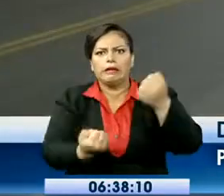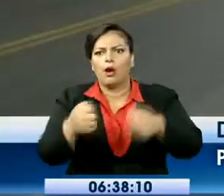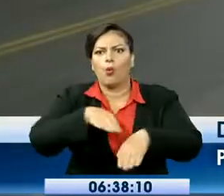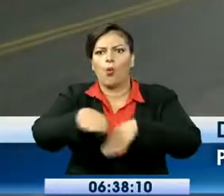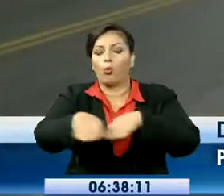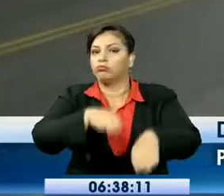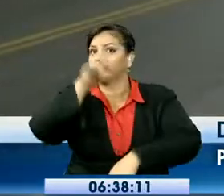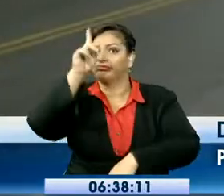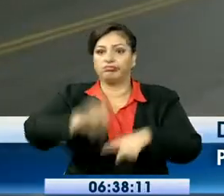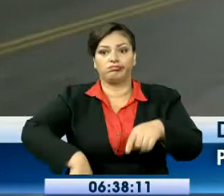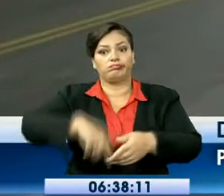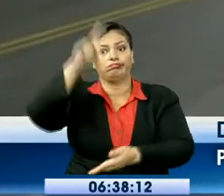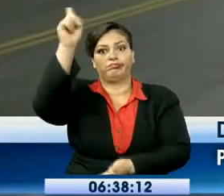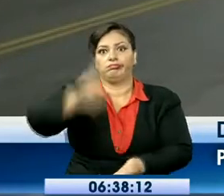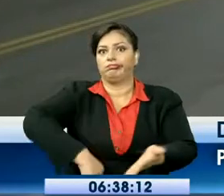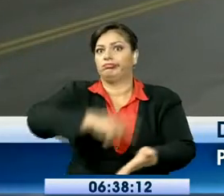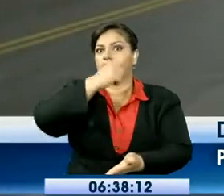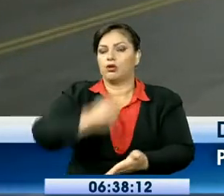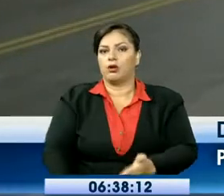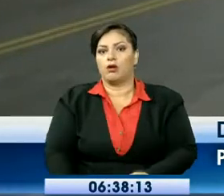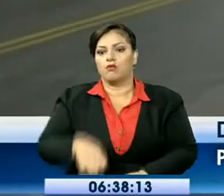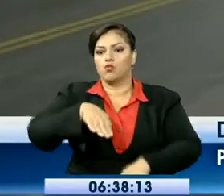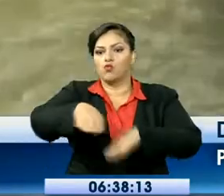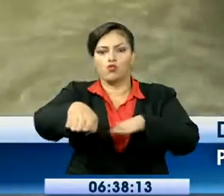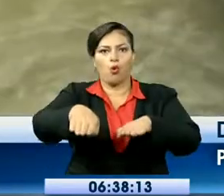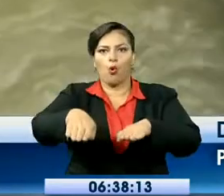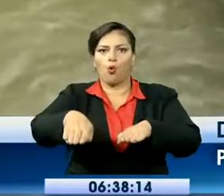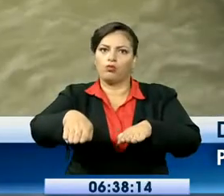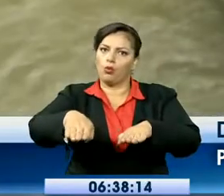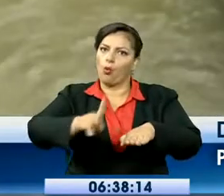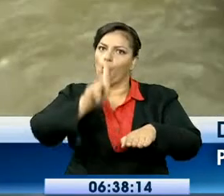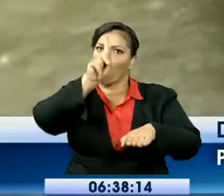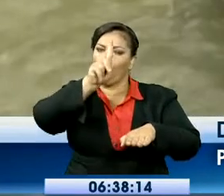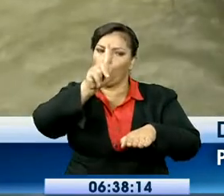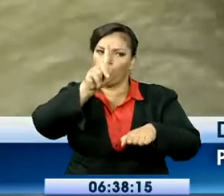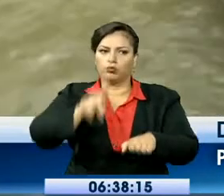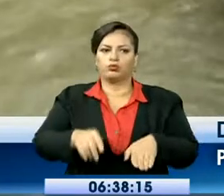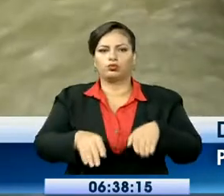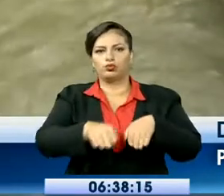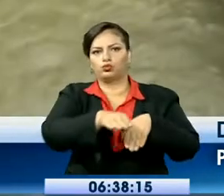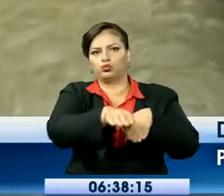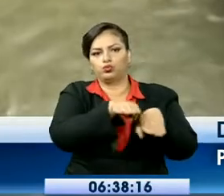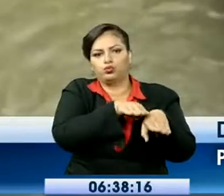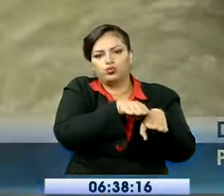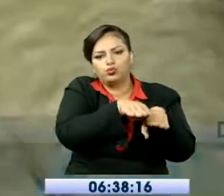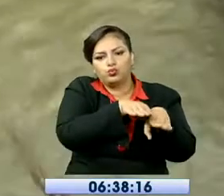a un solo carril como medida de prevención. Desde la provincia de Pastaza informó Carmita Argoti.